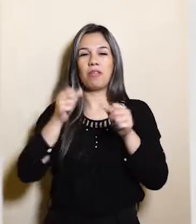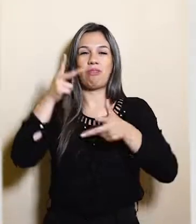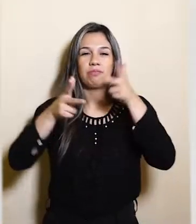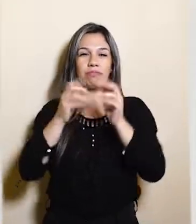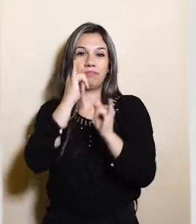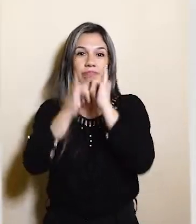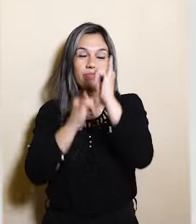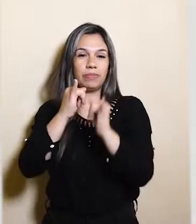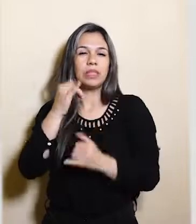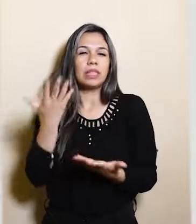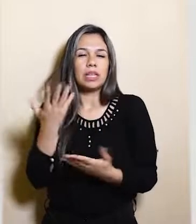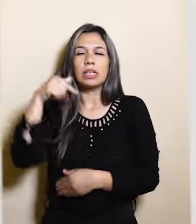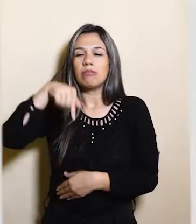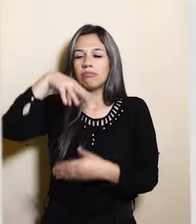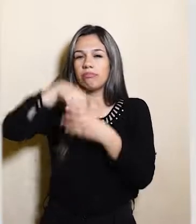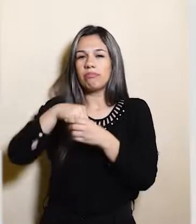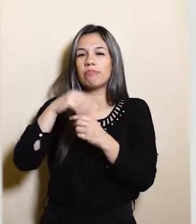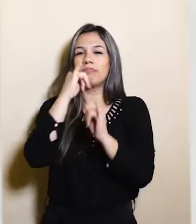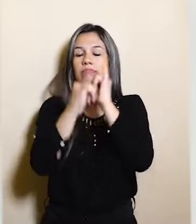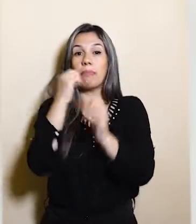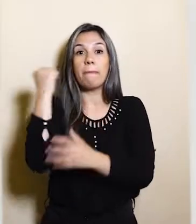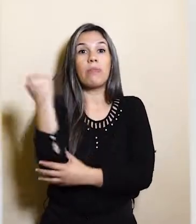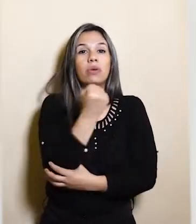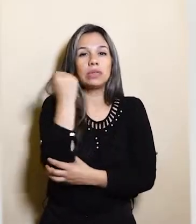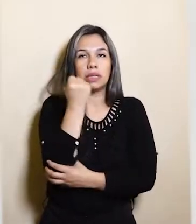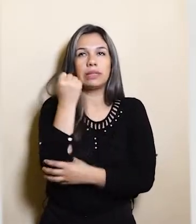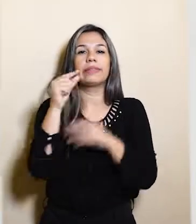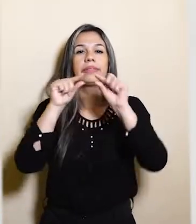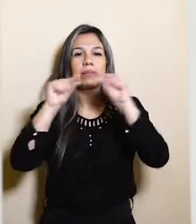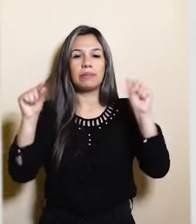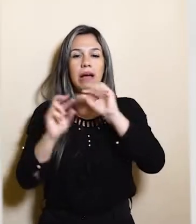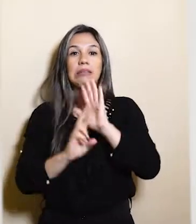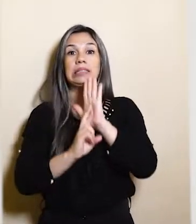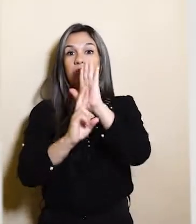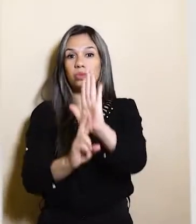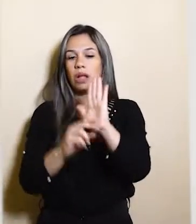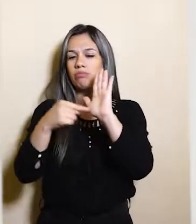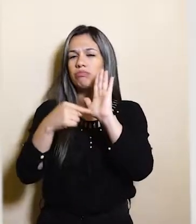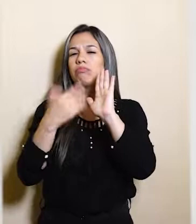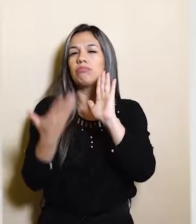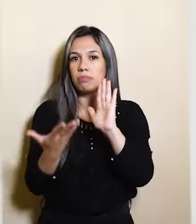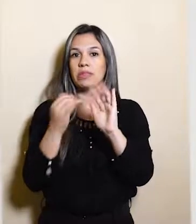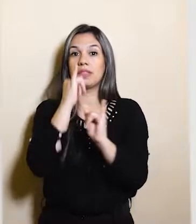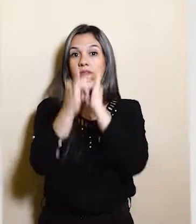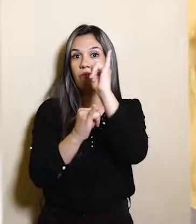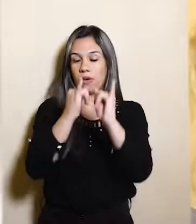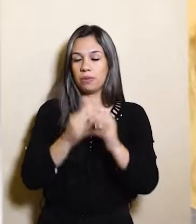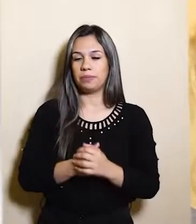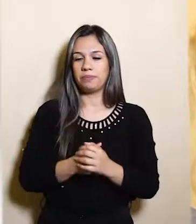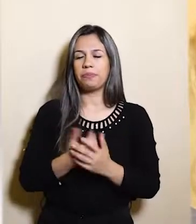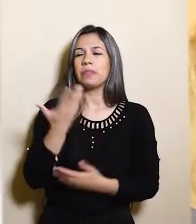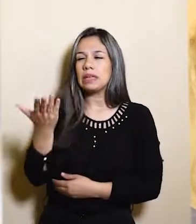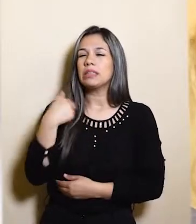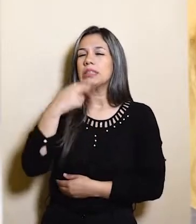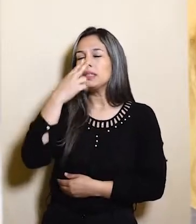pone, sobre todo cuando tenemos que comunicar algo tan importante como es el resultado de este informe, Erika. Quiero saber